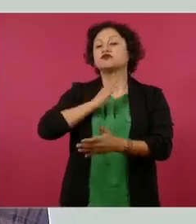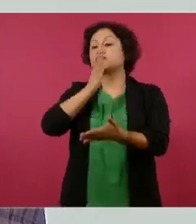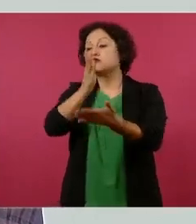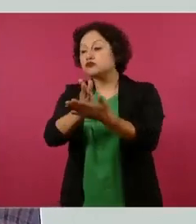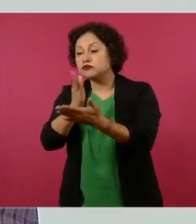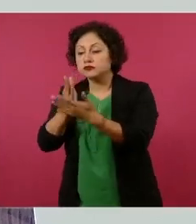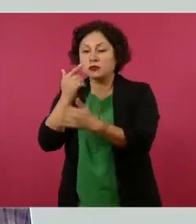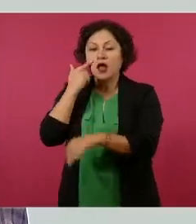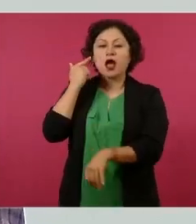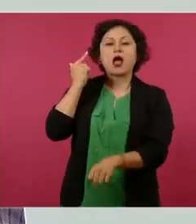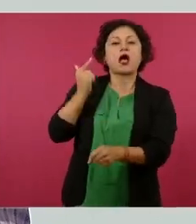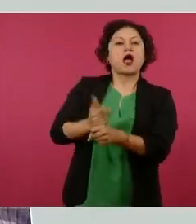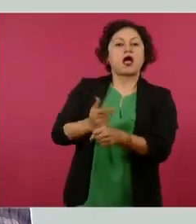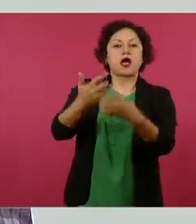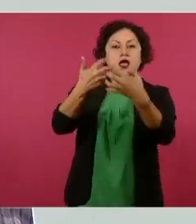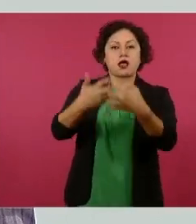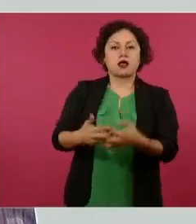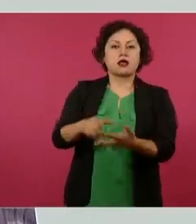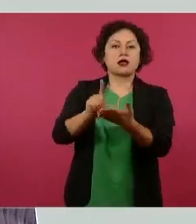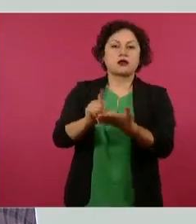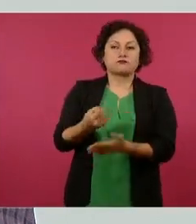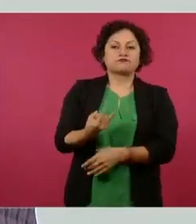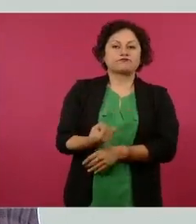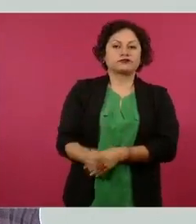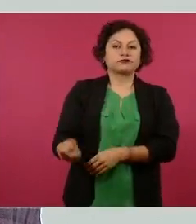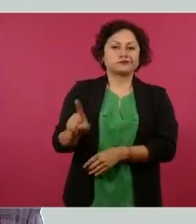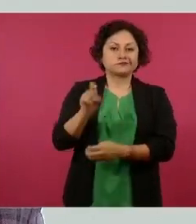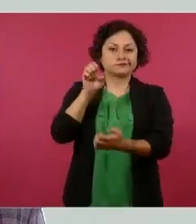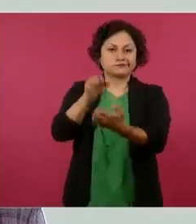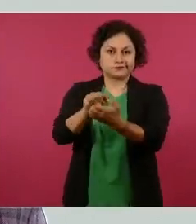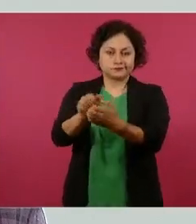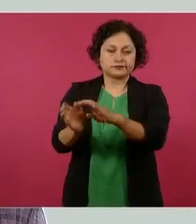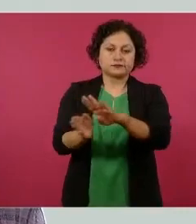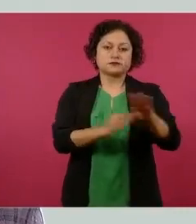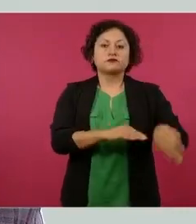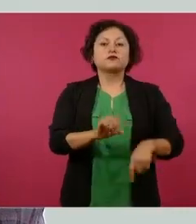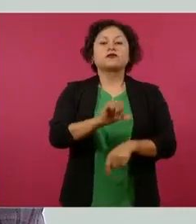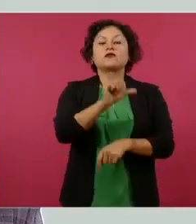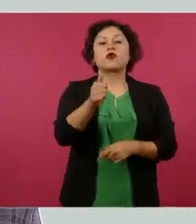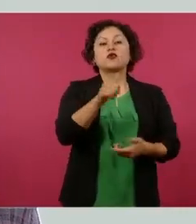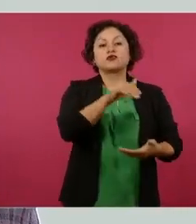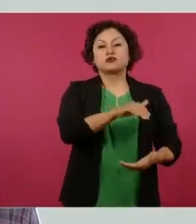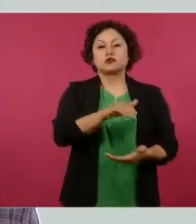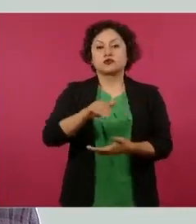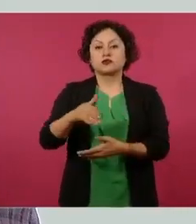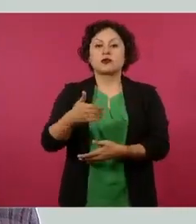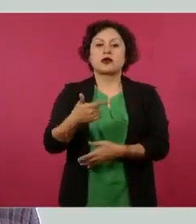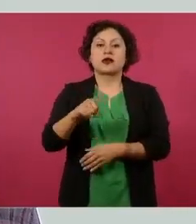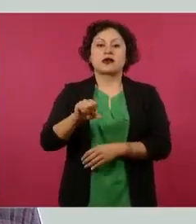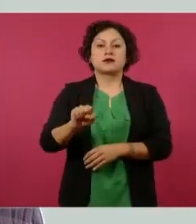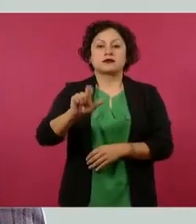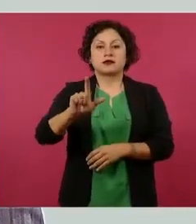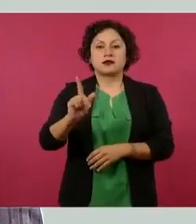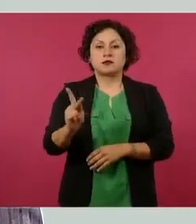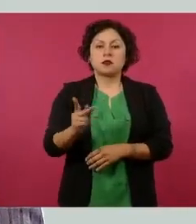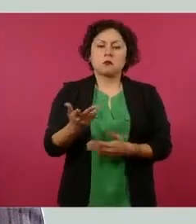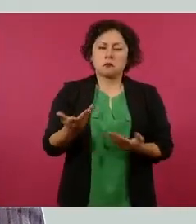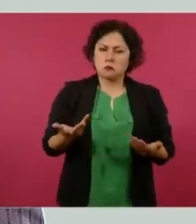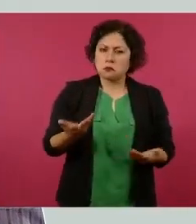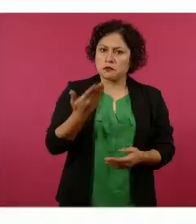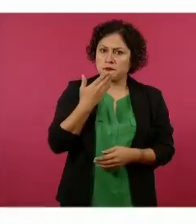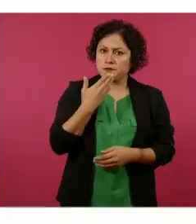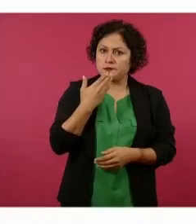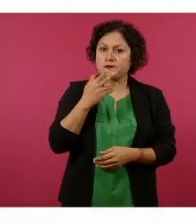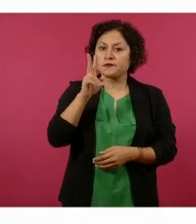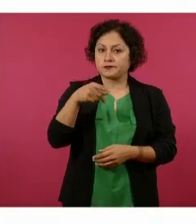despachar litros que no eran de a litro. Pasamos ahora al tema del gas LP, un mercado bastante estable, y como podemos